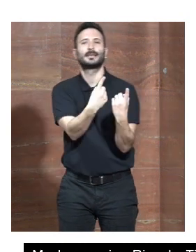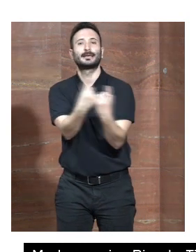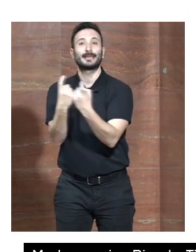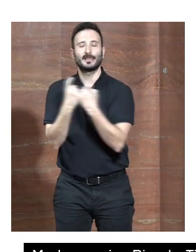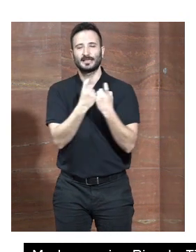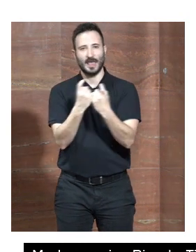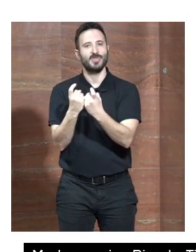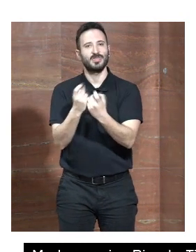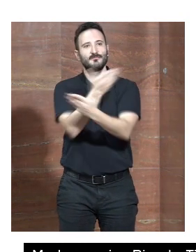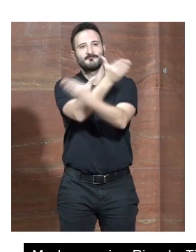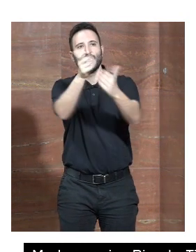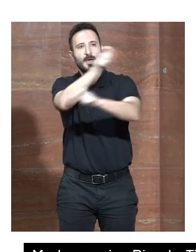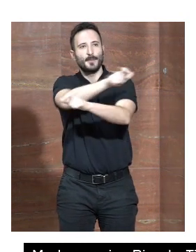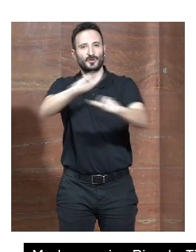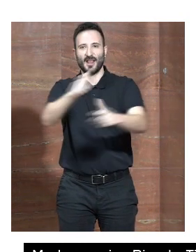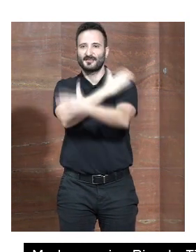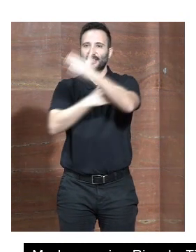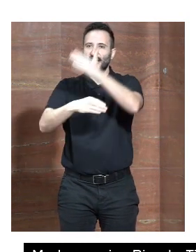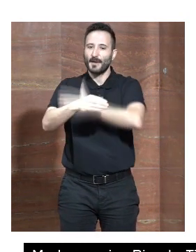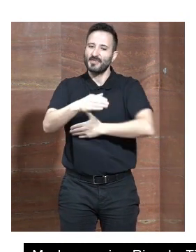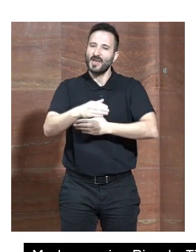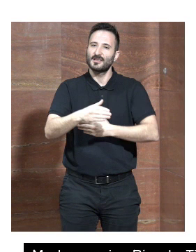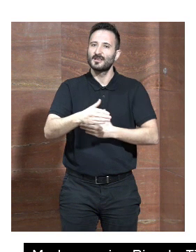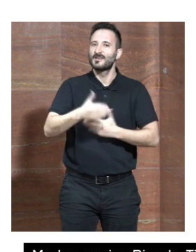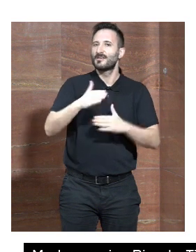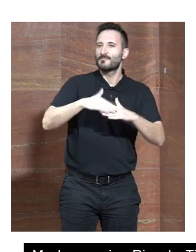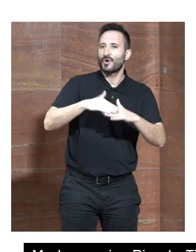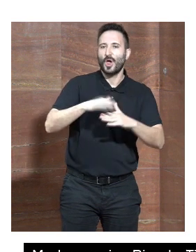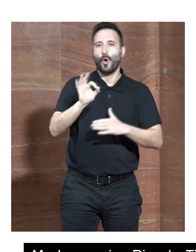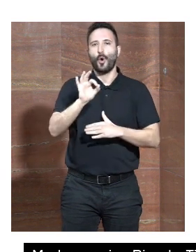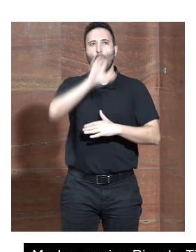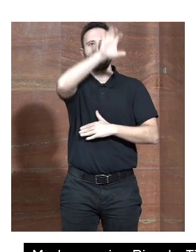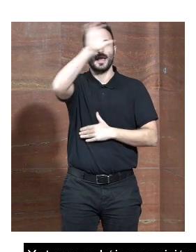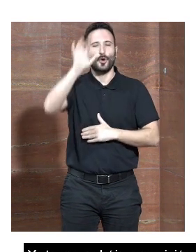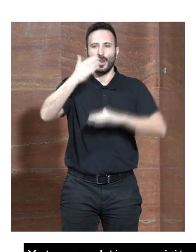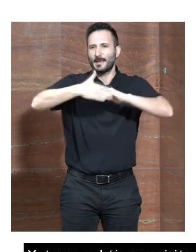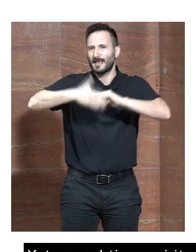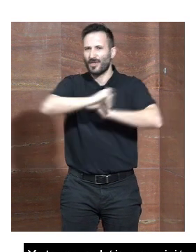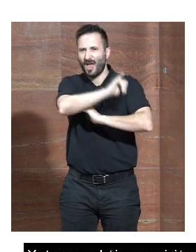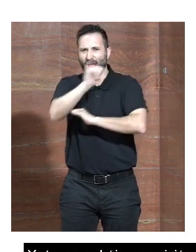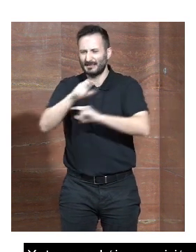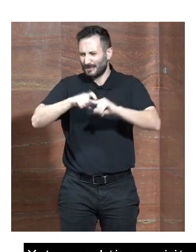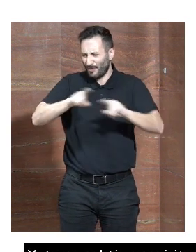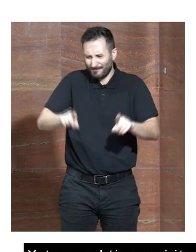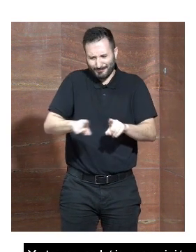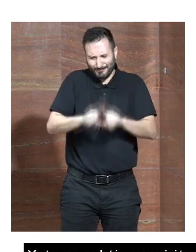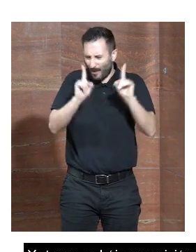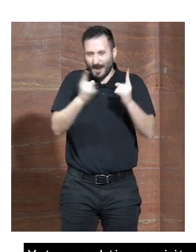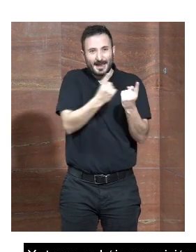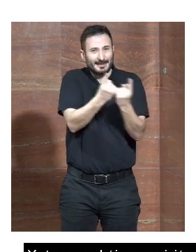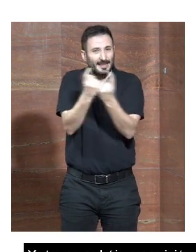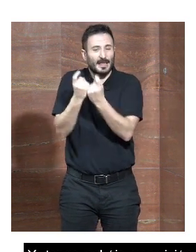necesidades de las personas con discapacidad o limitaciones o cualquier tipo de